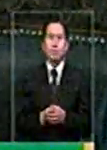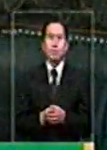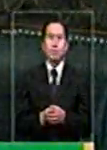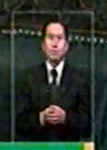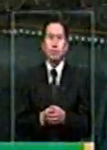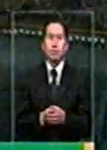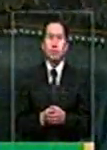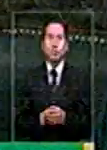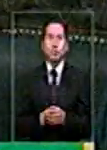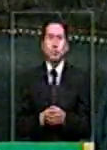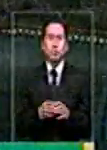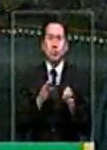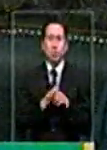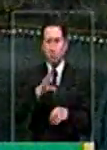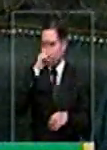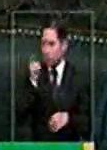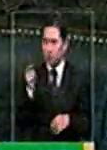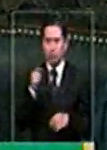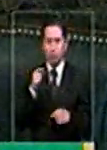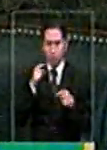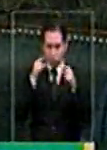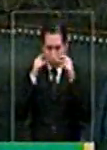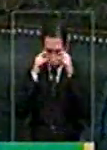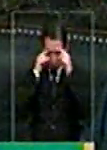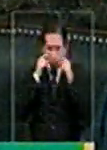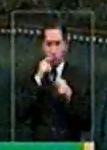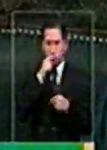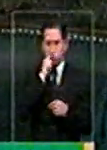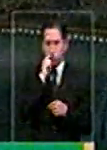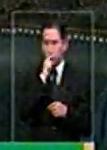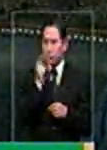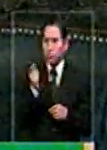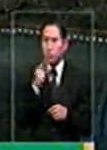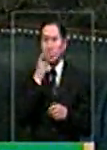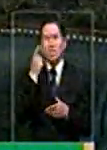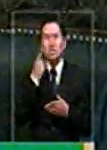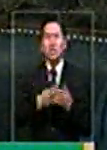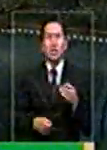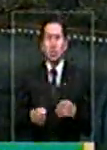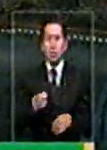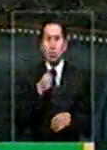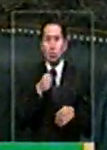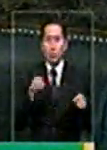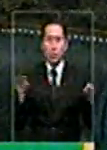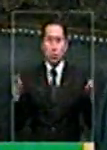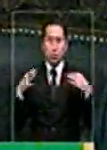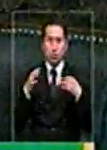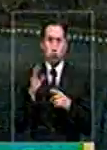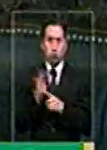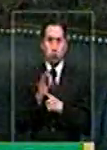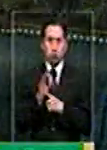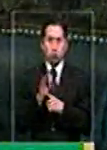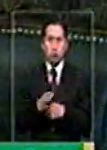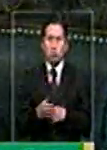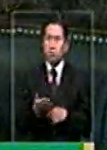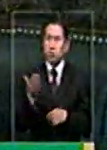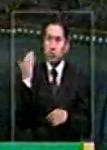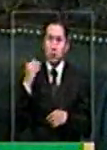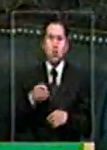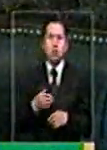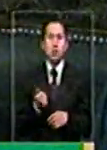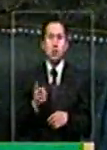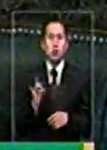dice Fabián Siñani en conferencia de prensa el